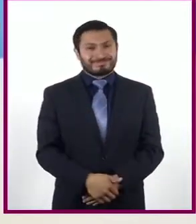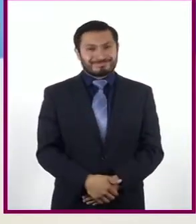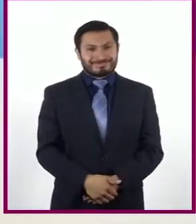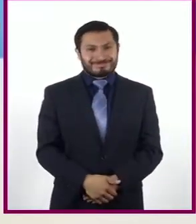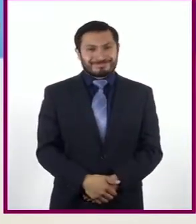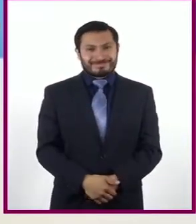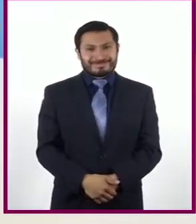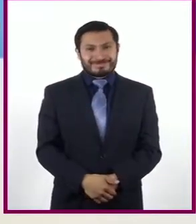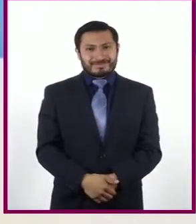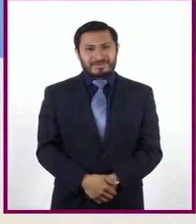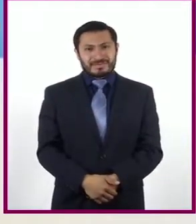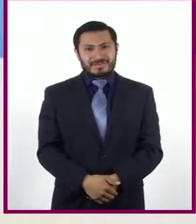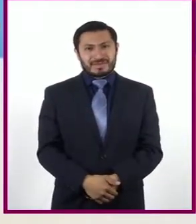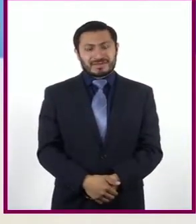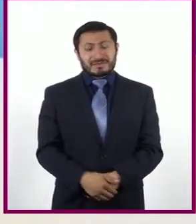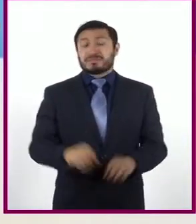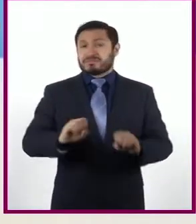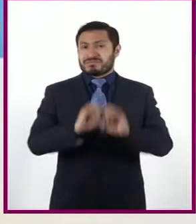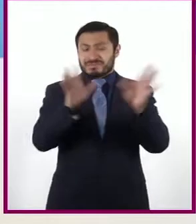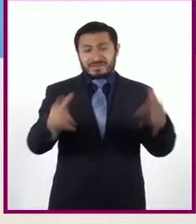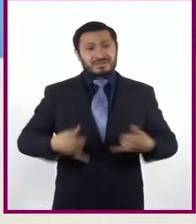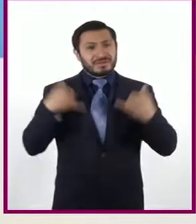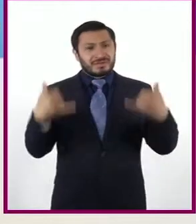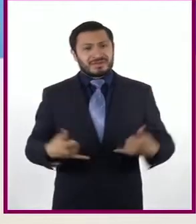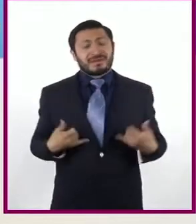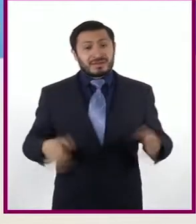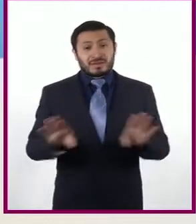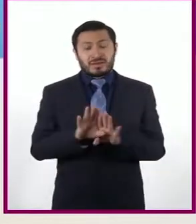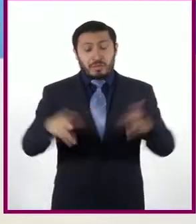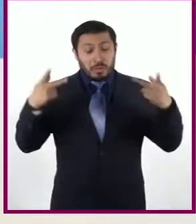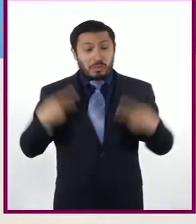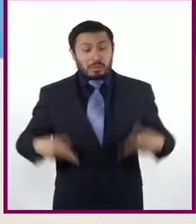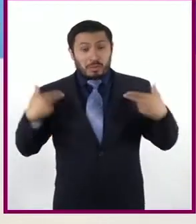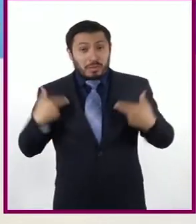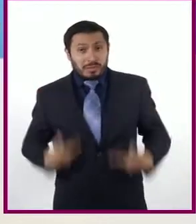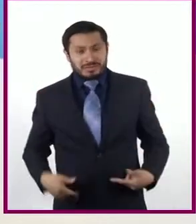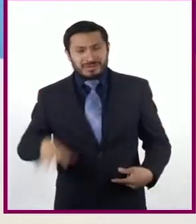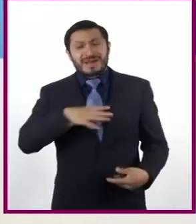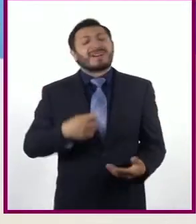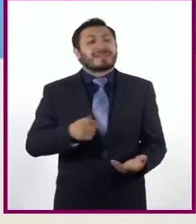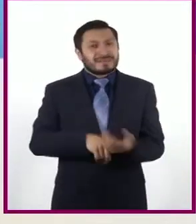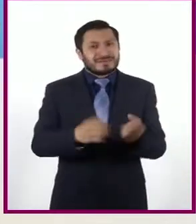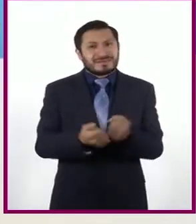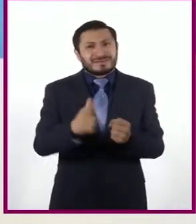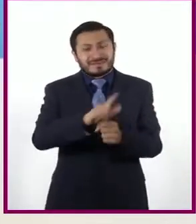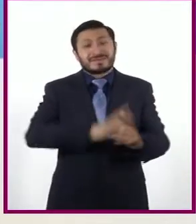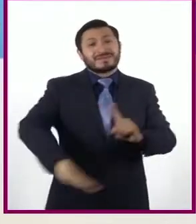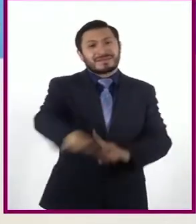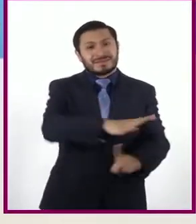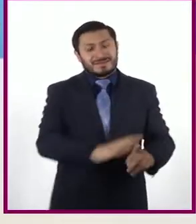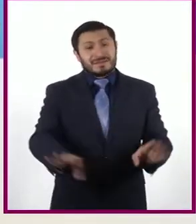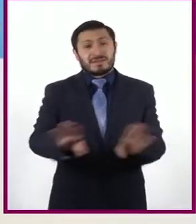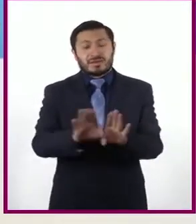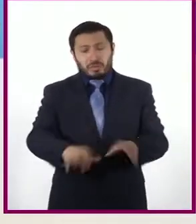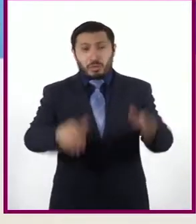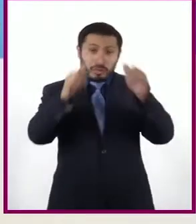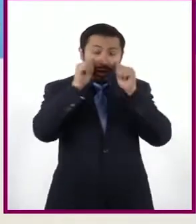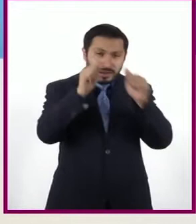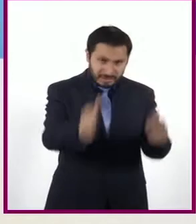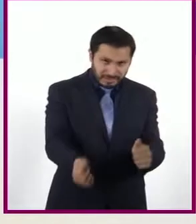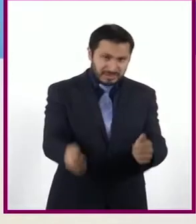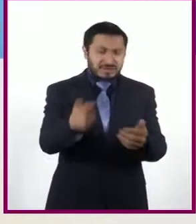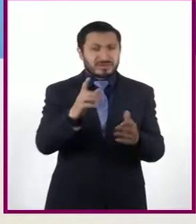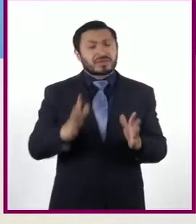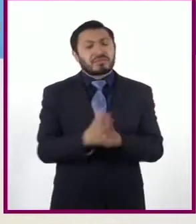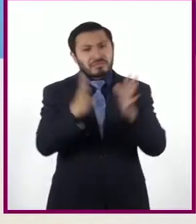Aquí queda muy claro que los adolescentes, en tanto seres humanos, son parte de la ciudadanía, en el sentido de ser escuchados,